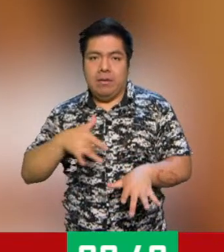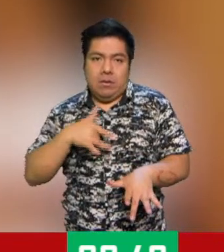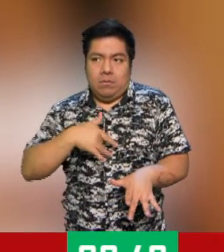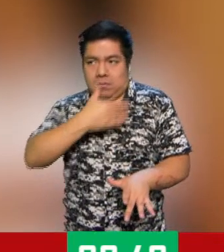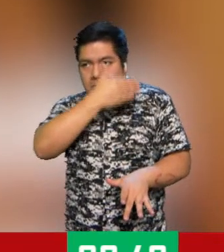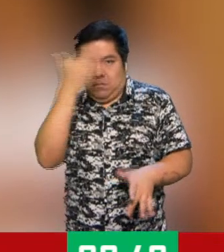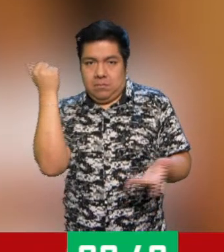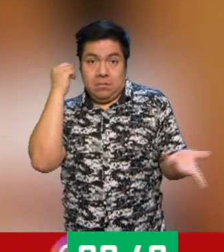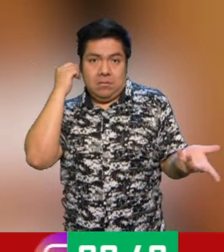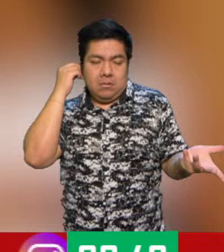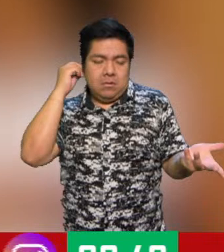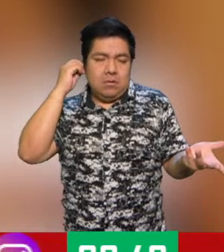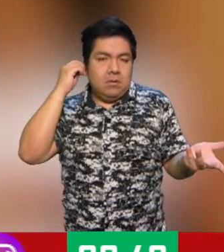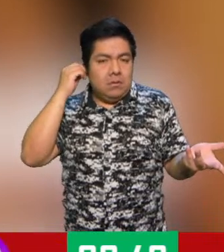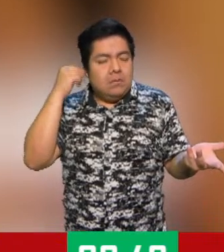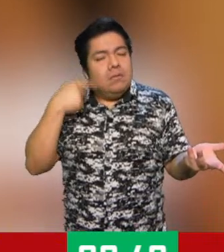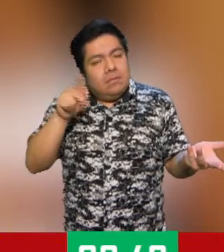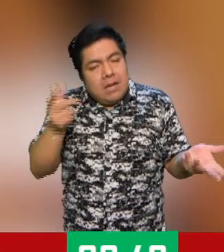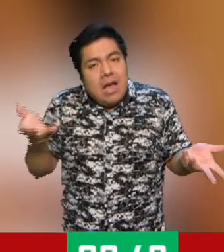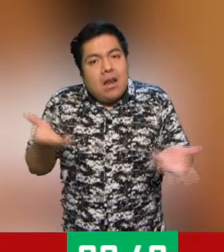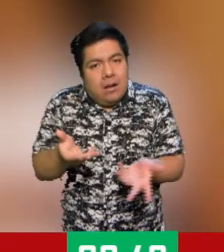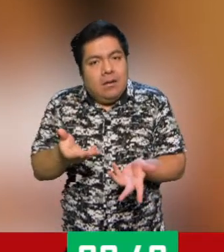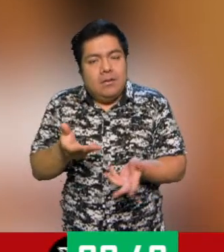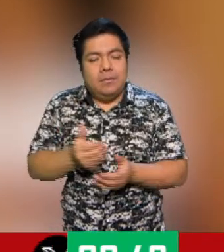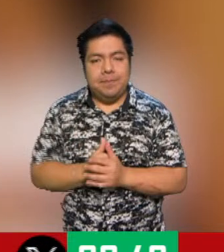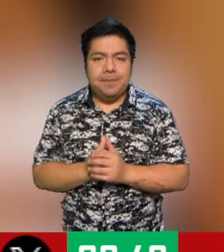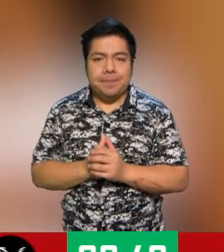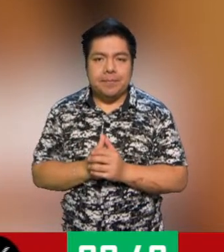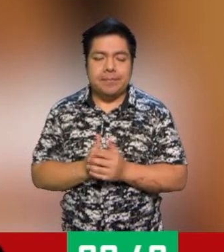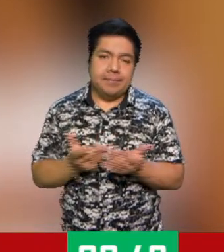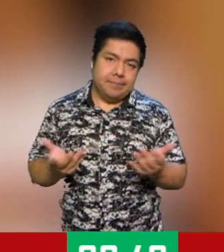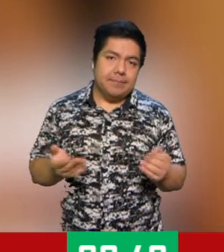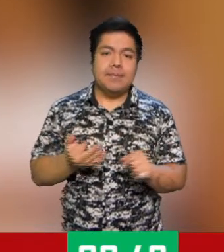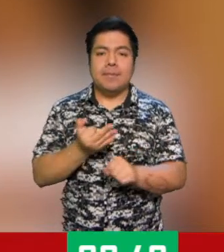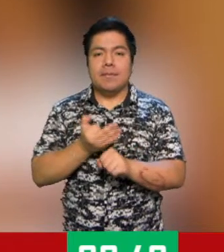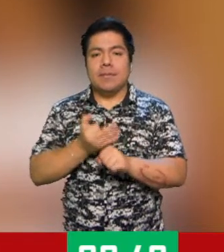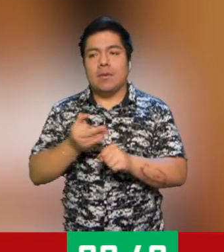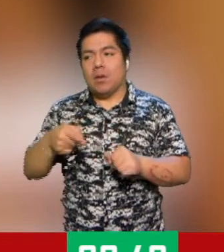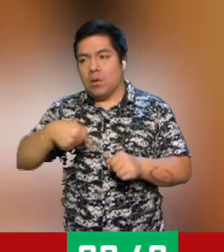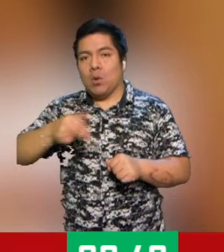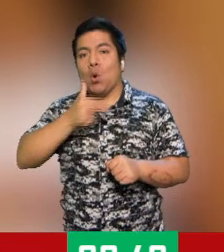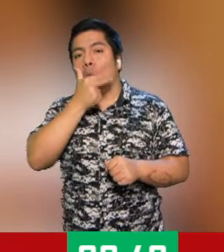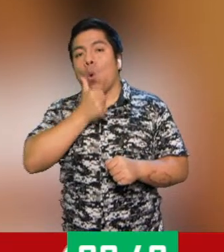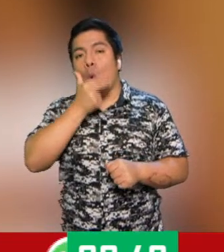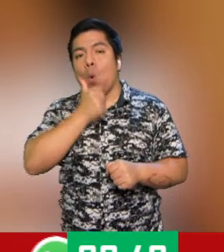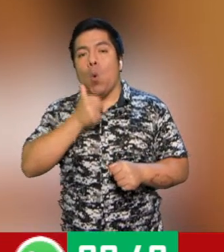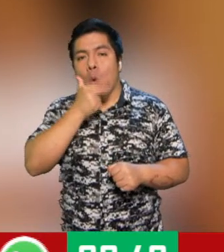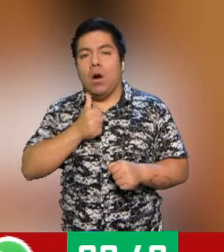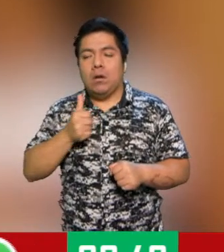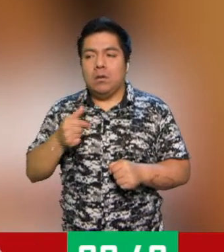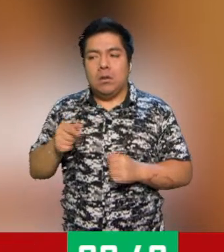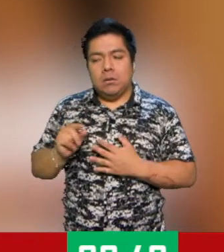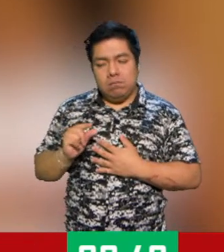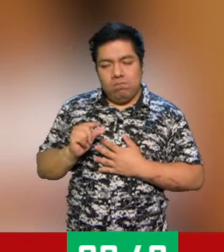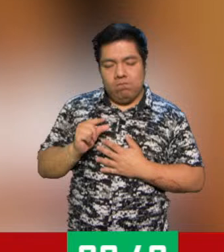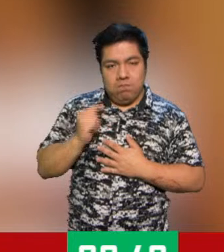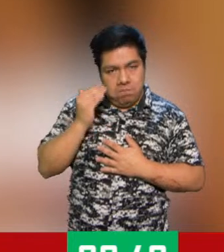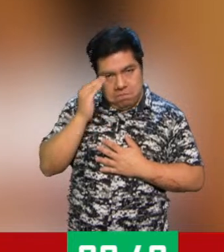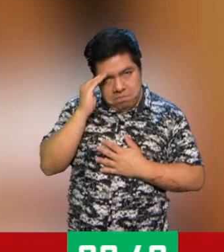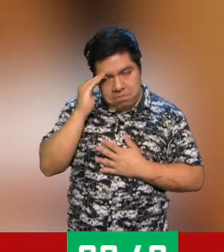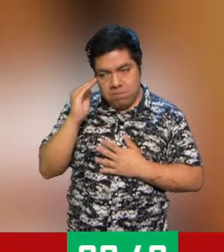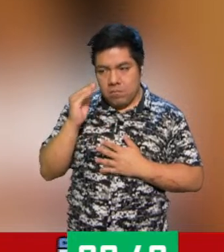inconsciente. Creo que todos nosotros, los que pues tenemos el sexo masculino, tenemos que aprender